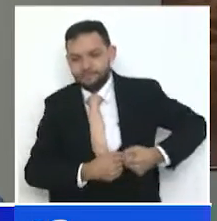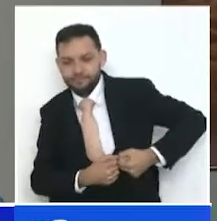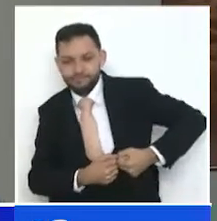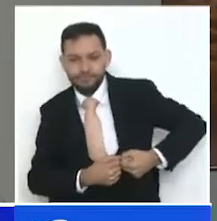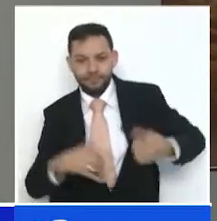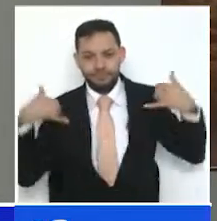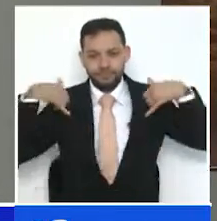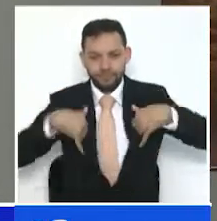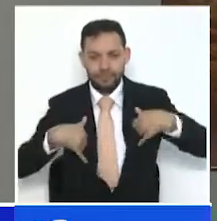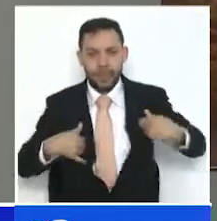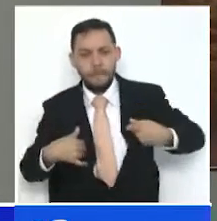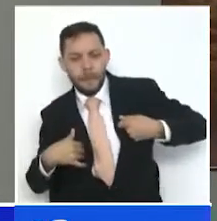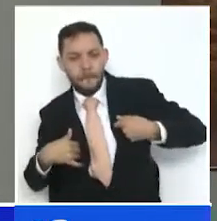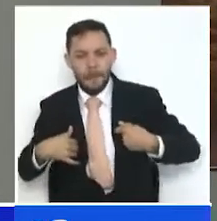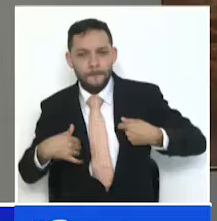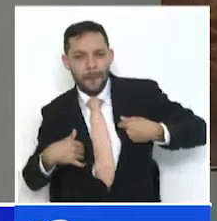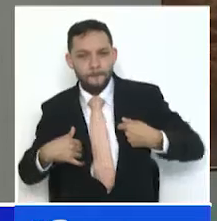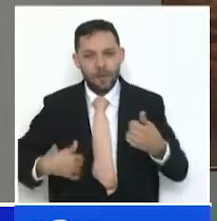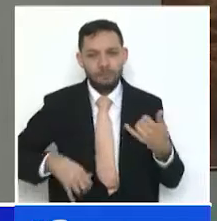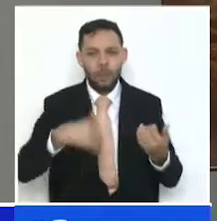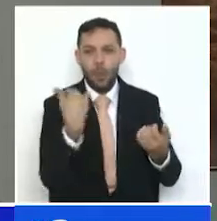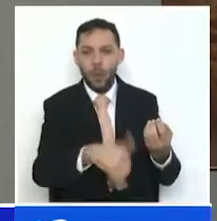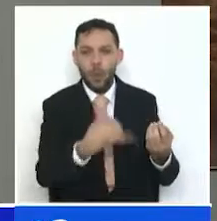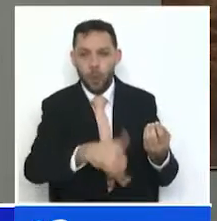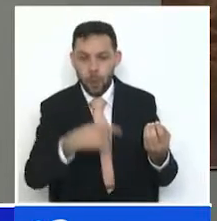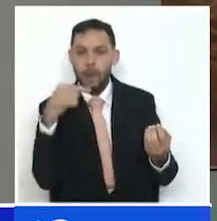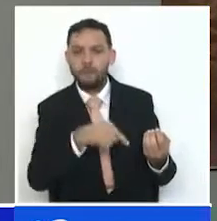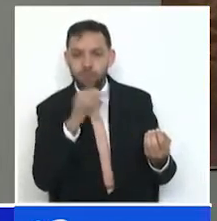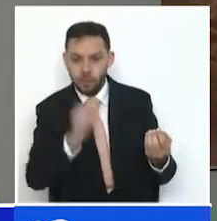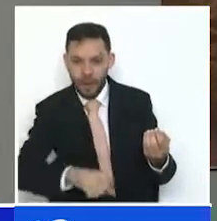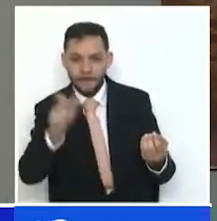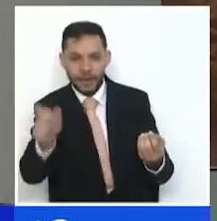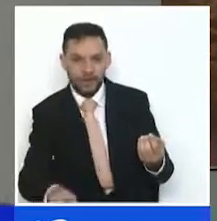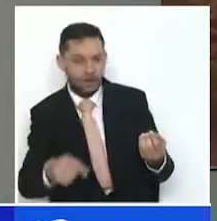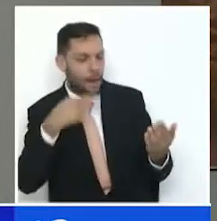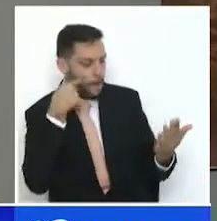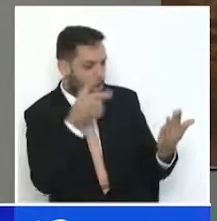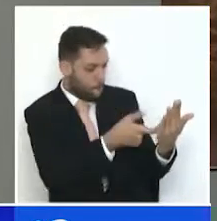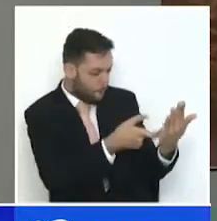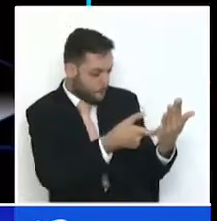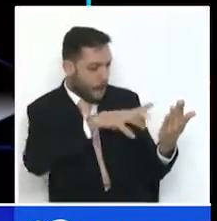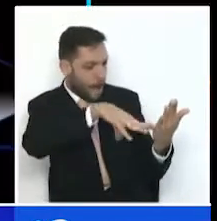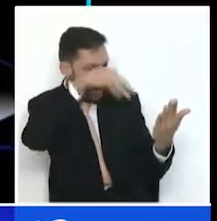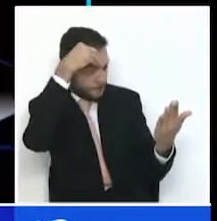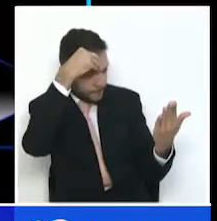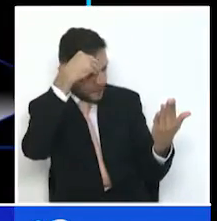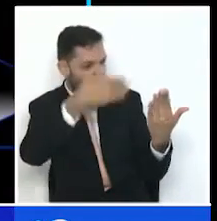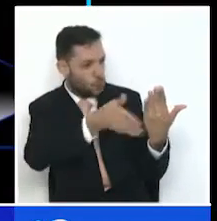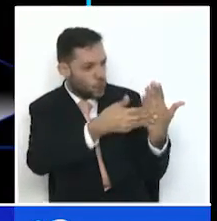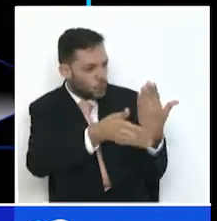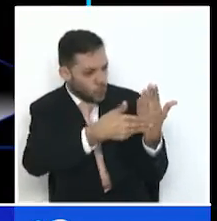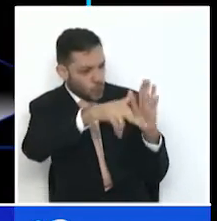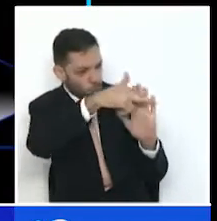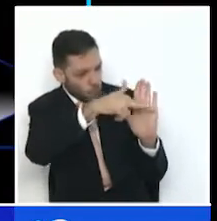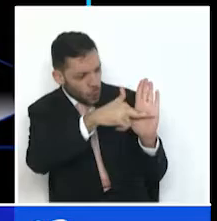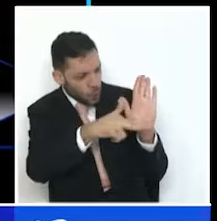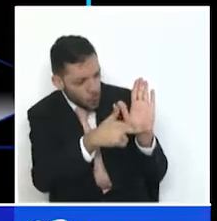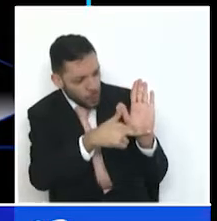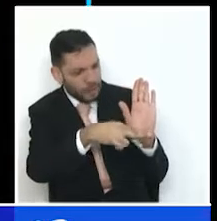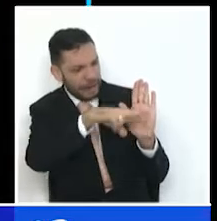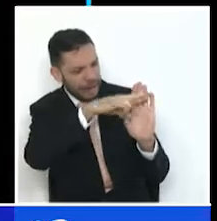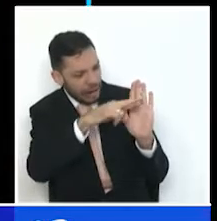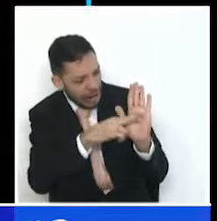un juego interactivo en el cual las personas van aprendiendo cuáles son las señales reglamentarias, las señales informativas, las